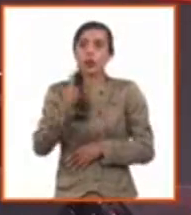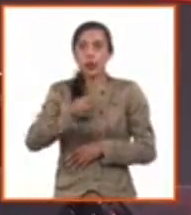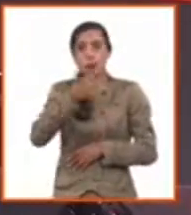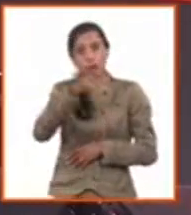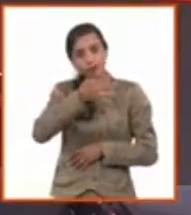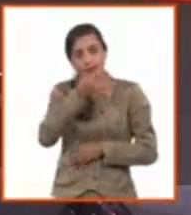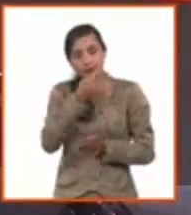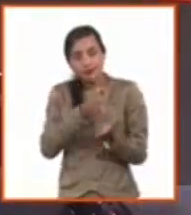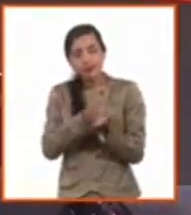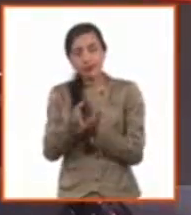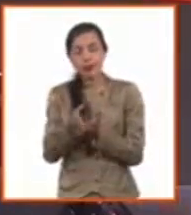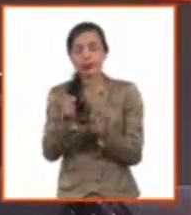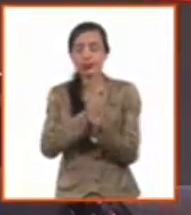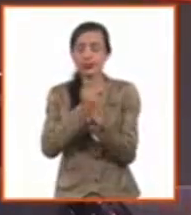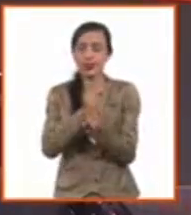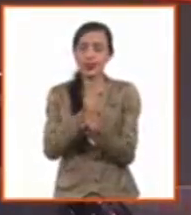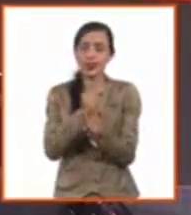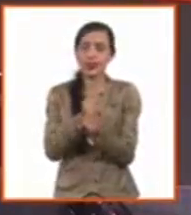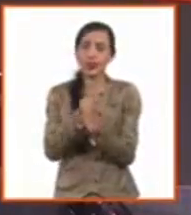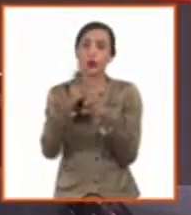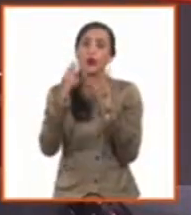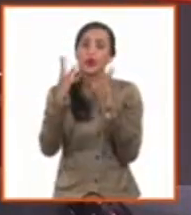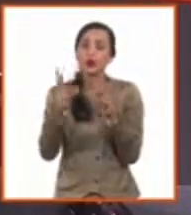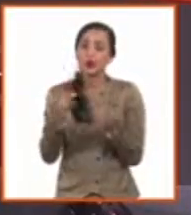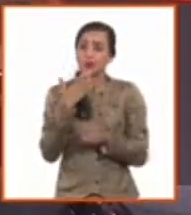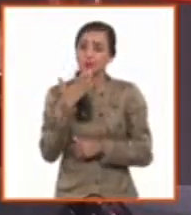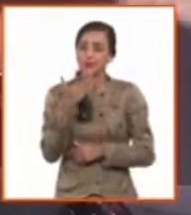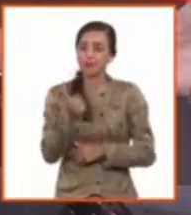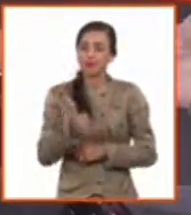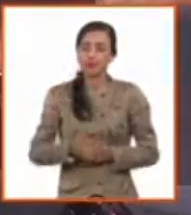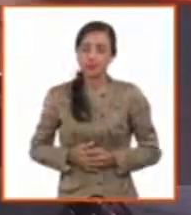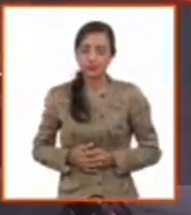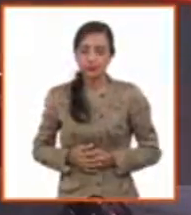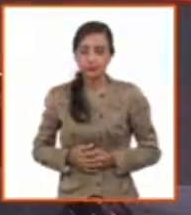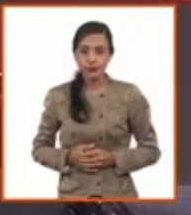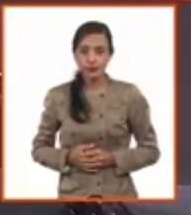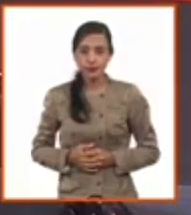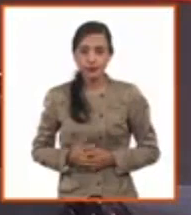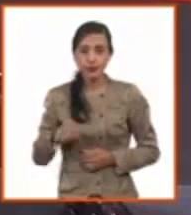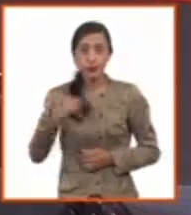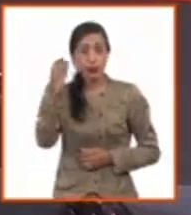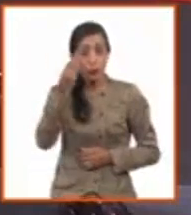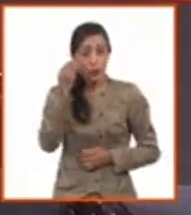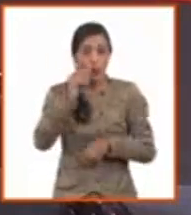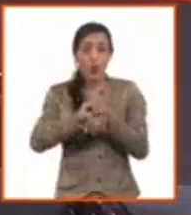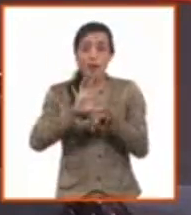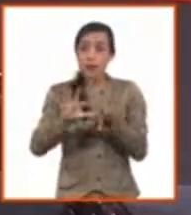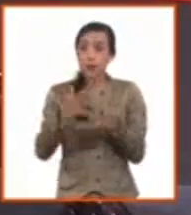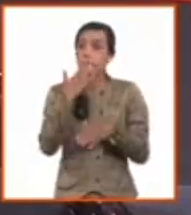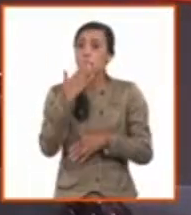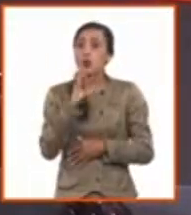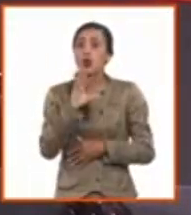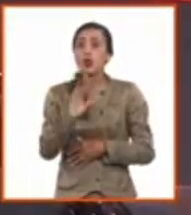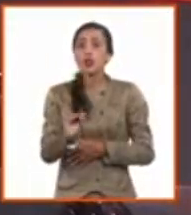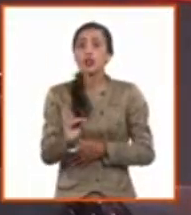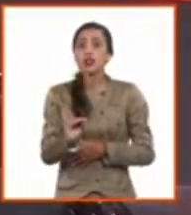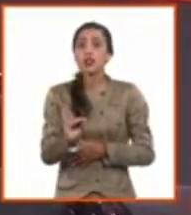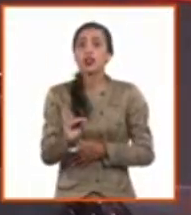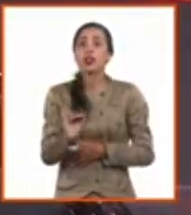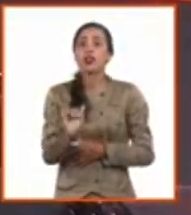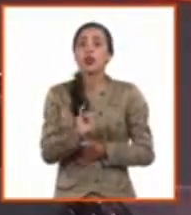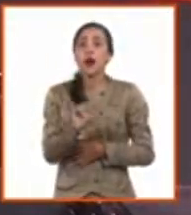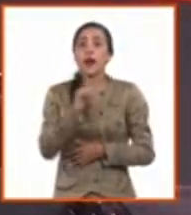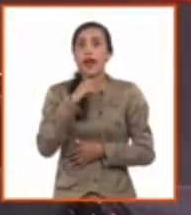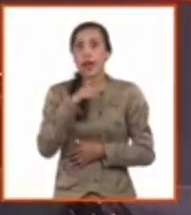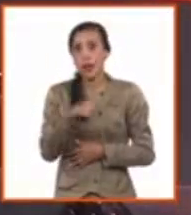como industria seguir agregando agregando resultados creo que en informática es bueno decir se